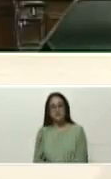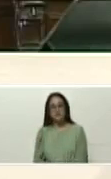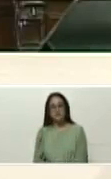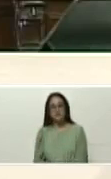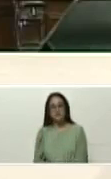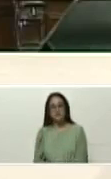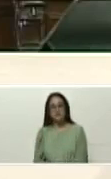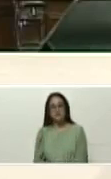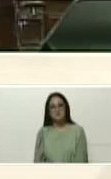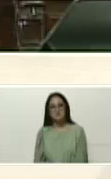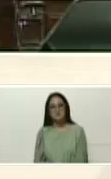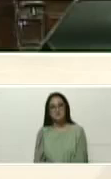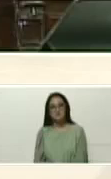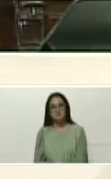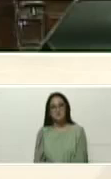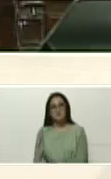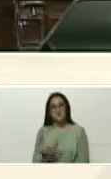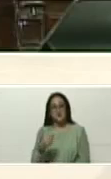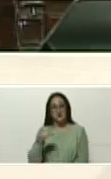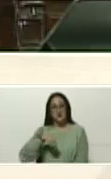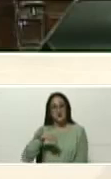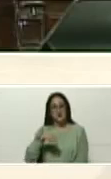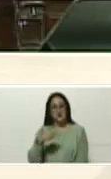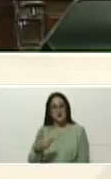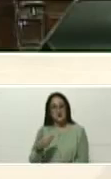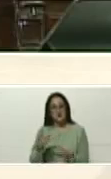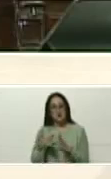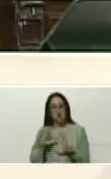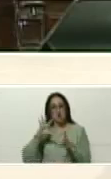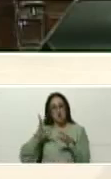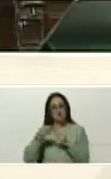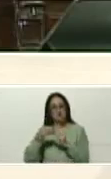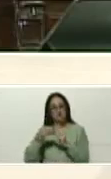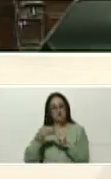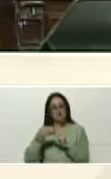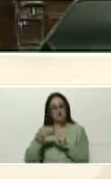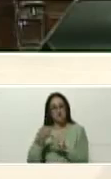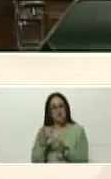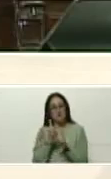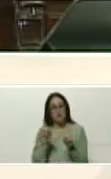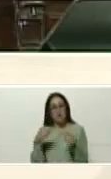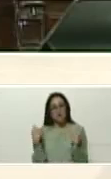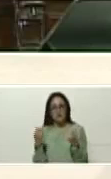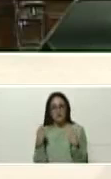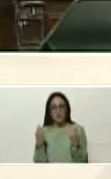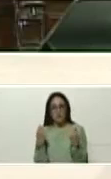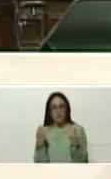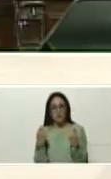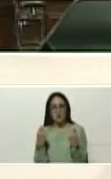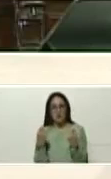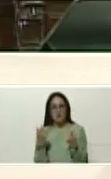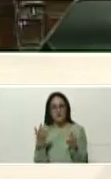Y aquí desarrolla todos los conceptos, la democracia popular, blanca y